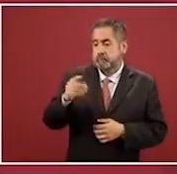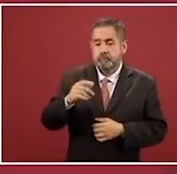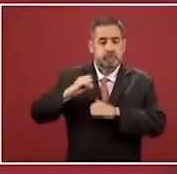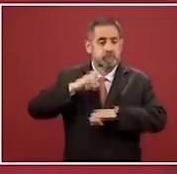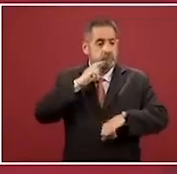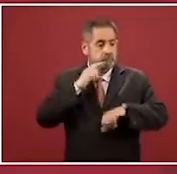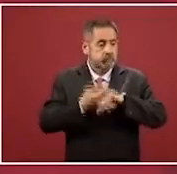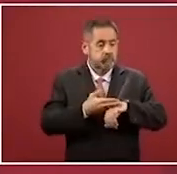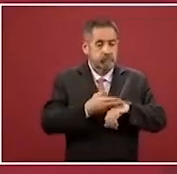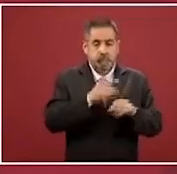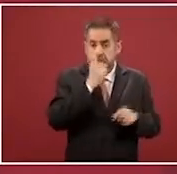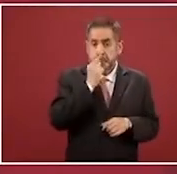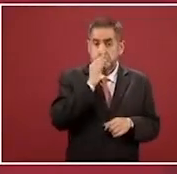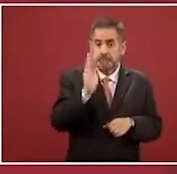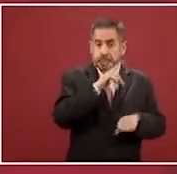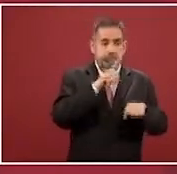Federal,